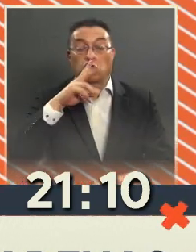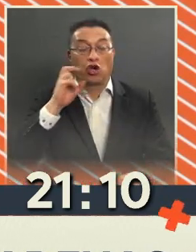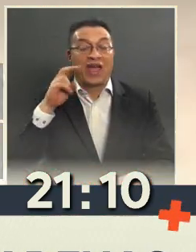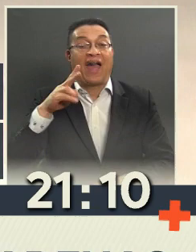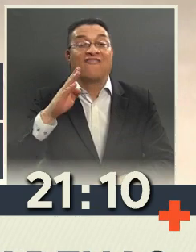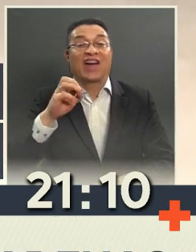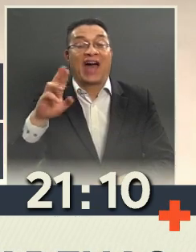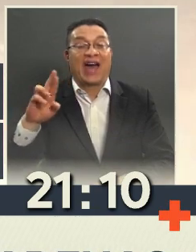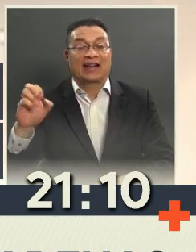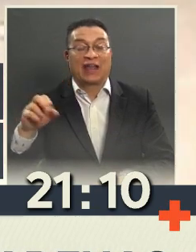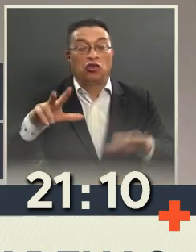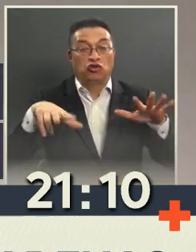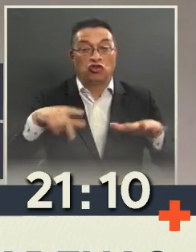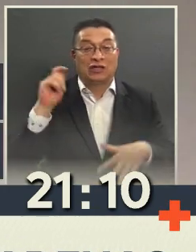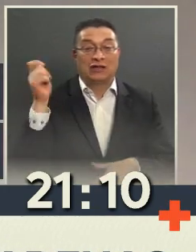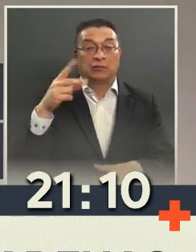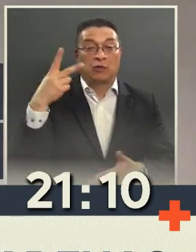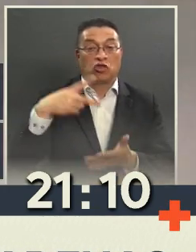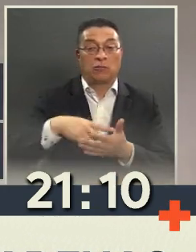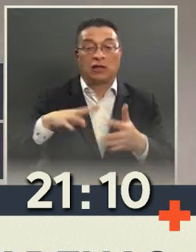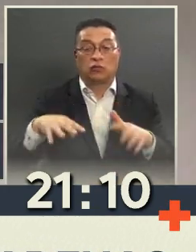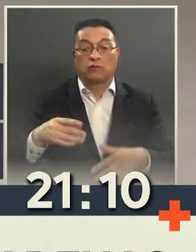2019.